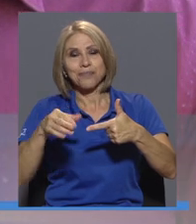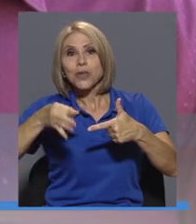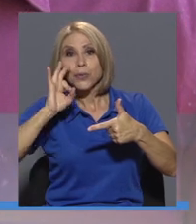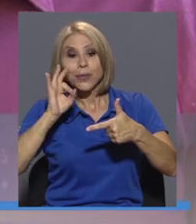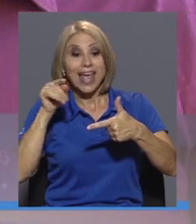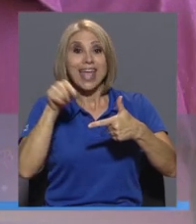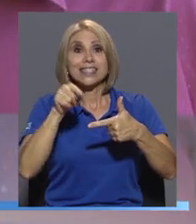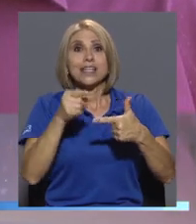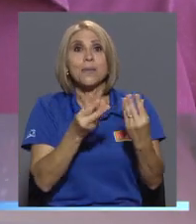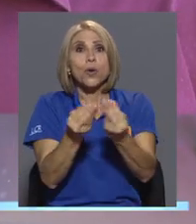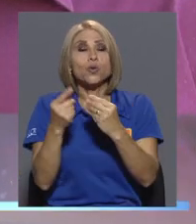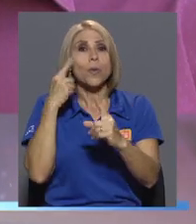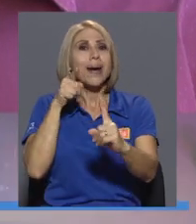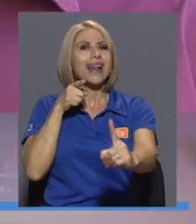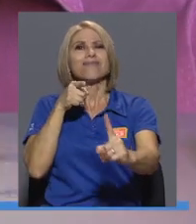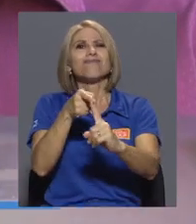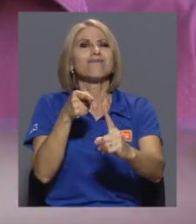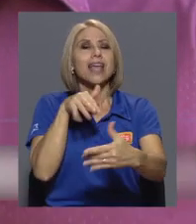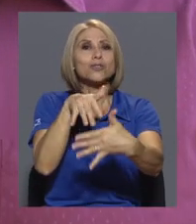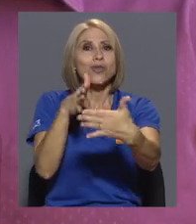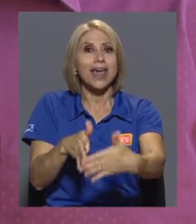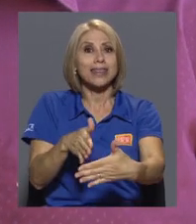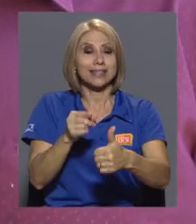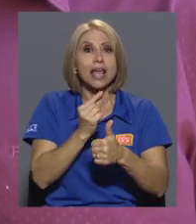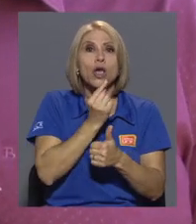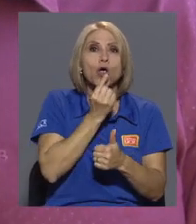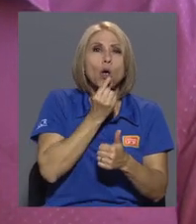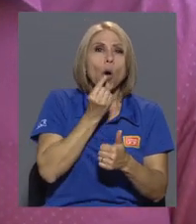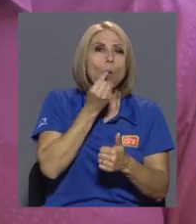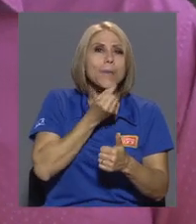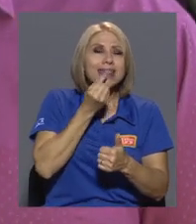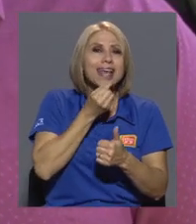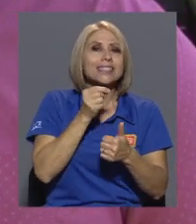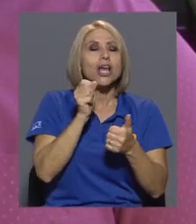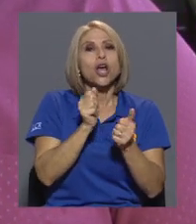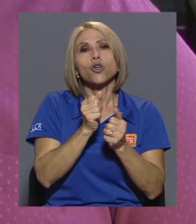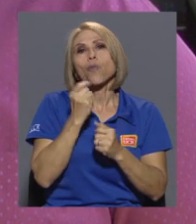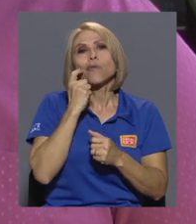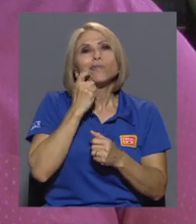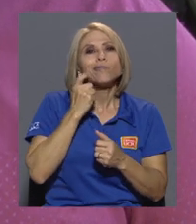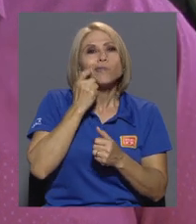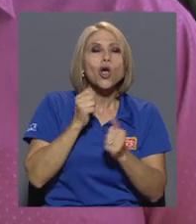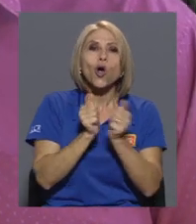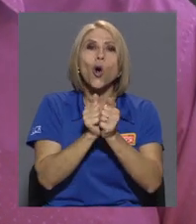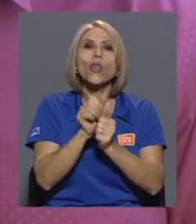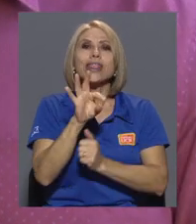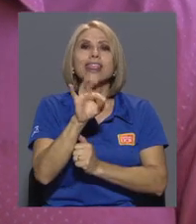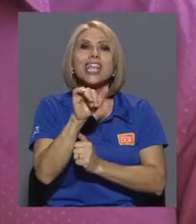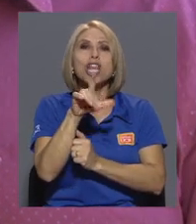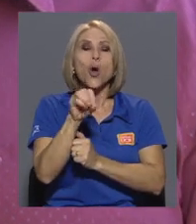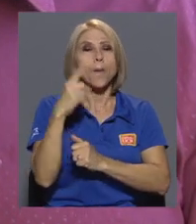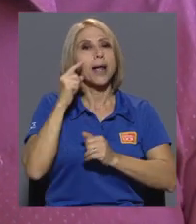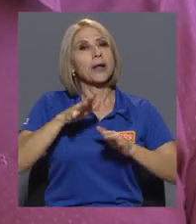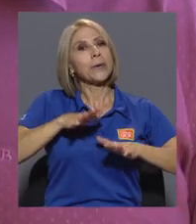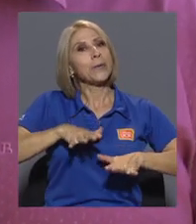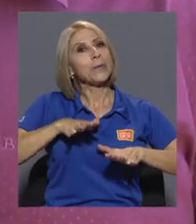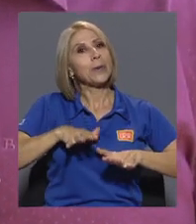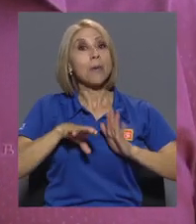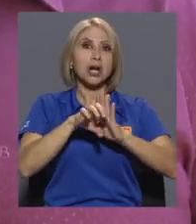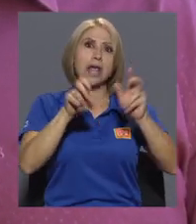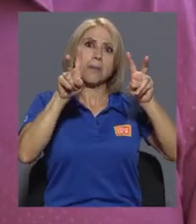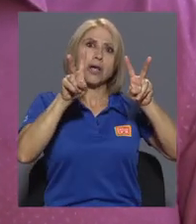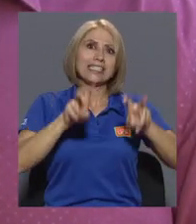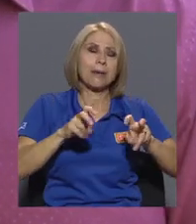hacia estudiantes entonces las gomitas con tilo sirven para relajarse cuando estamos antes de un examen o algo así para cambiar los nervios